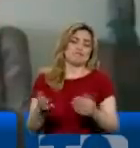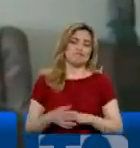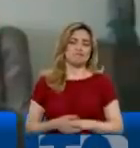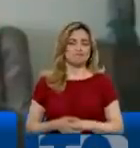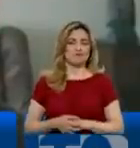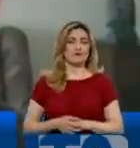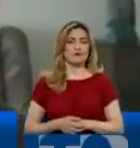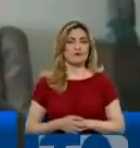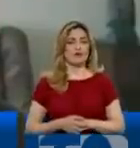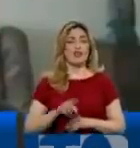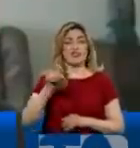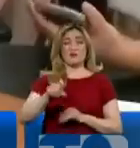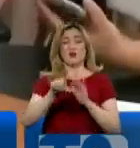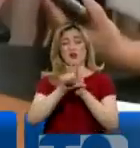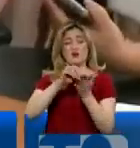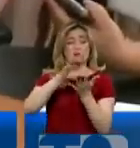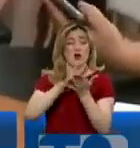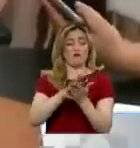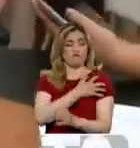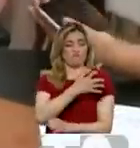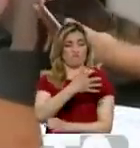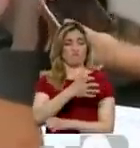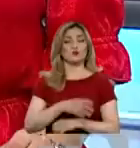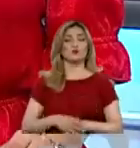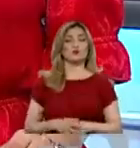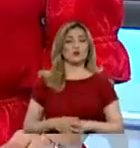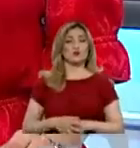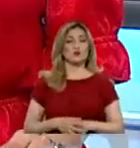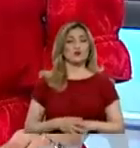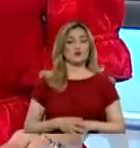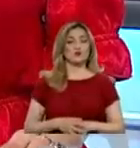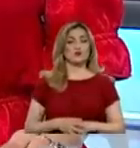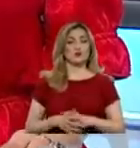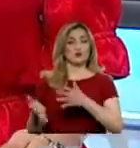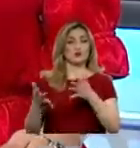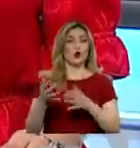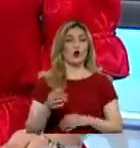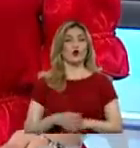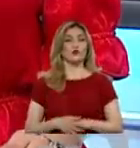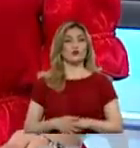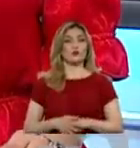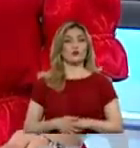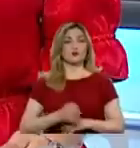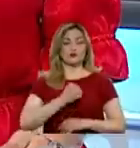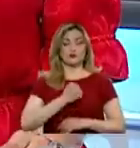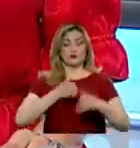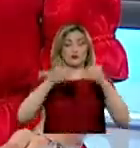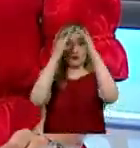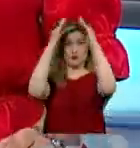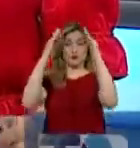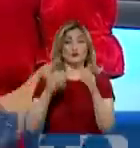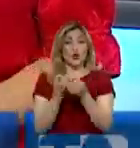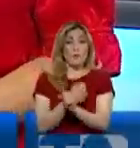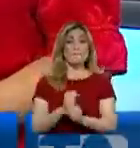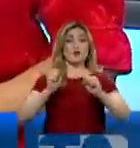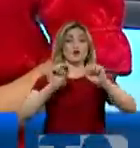con fortaleza con precisión y samaría era de día 24 horas los dueños de las viviendas y locales afectados tras la